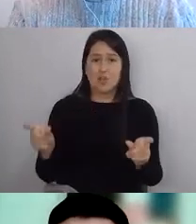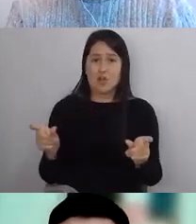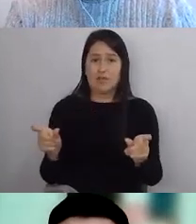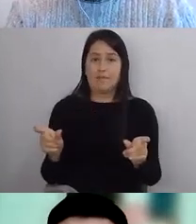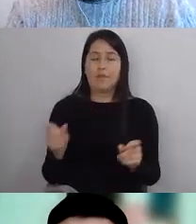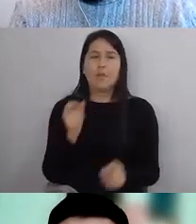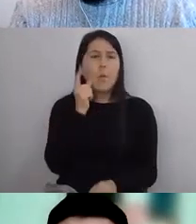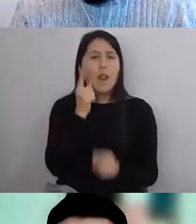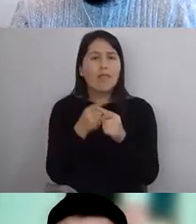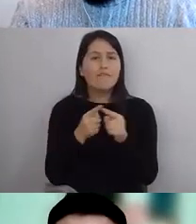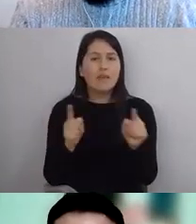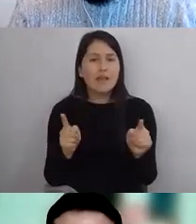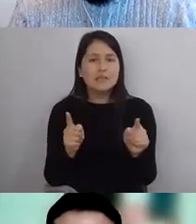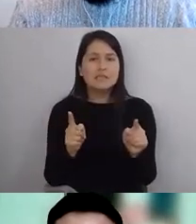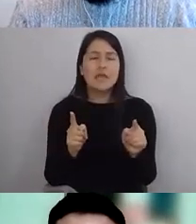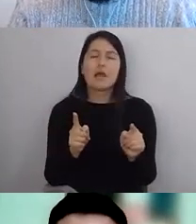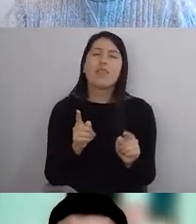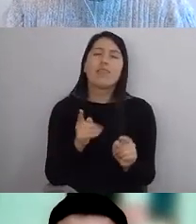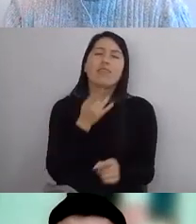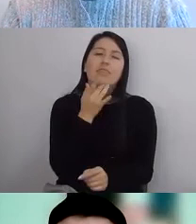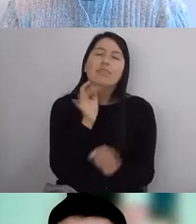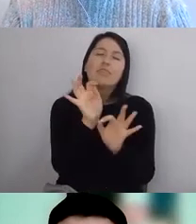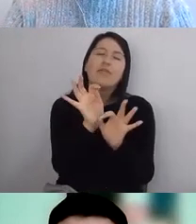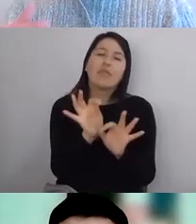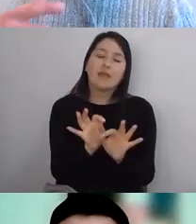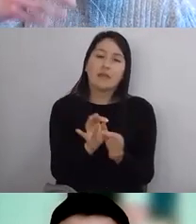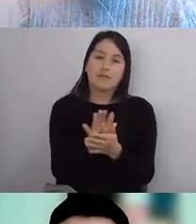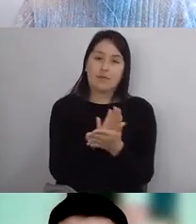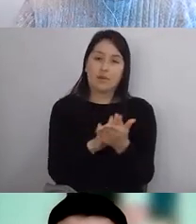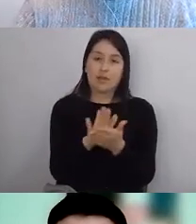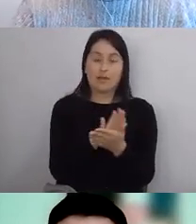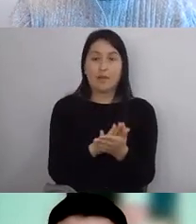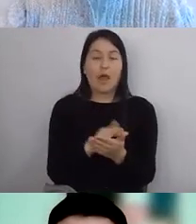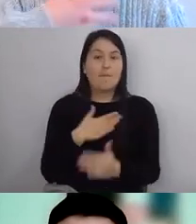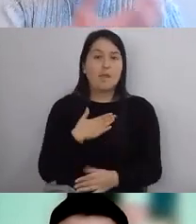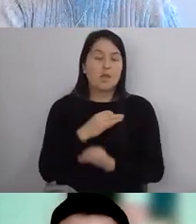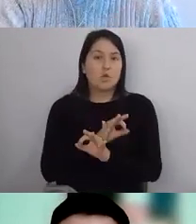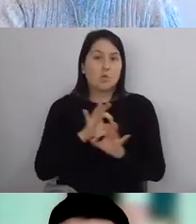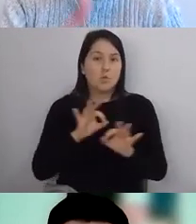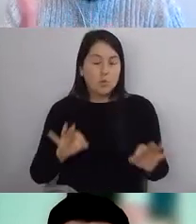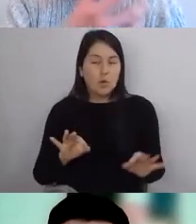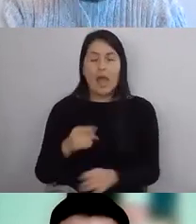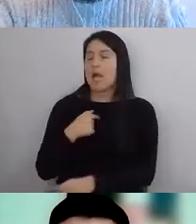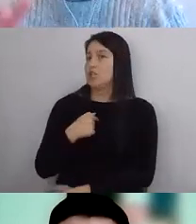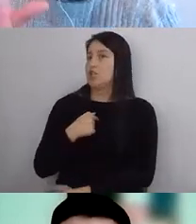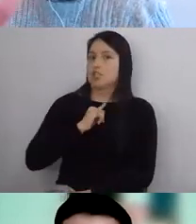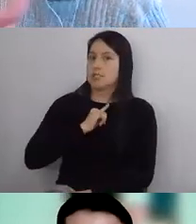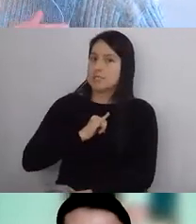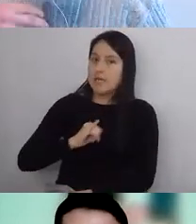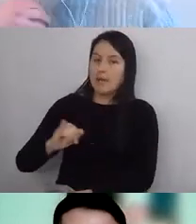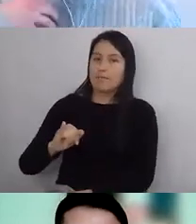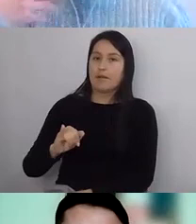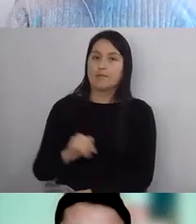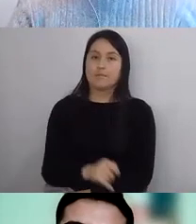pasado mucho que personas remiten esto. No, nunca me ha pasado. Siempre lo hago así, como lo que tú dices. Son cosas